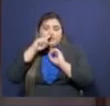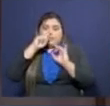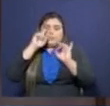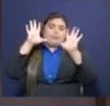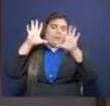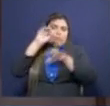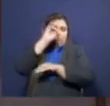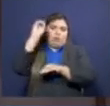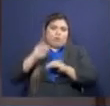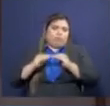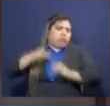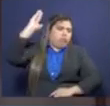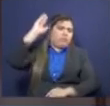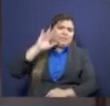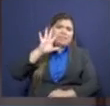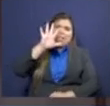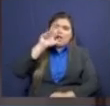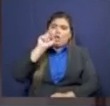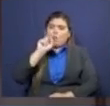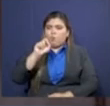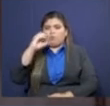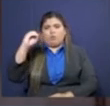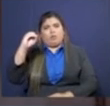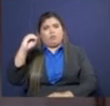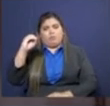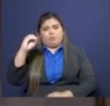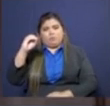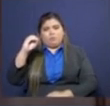mundial de 5.0.